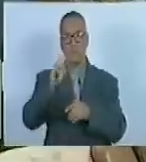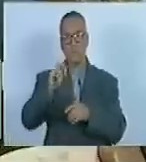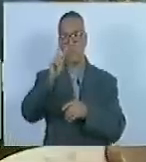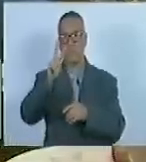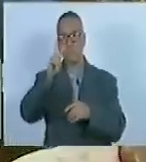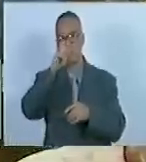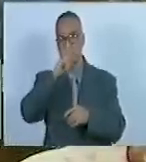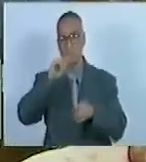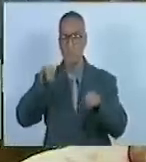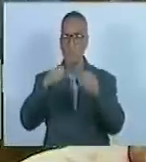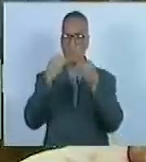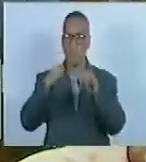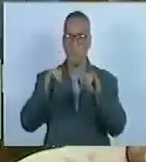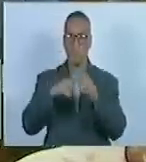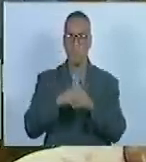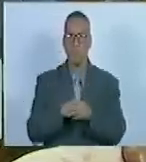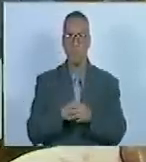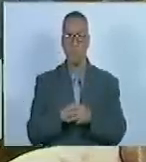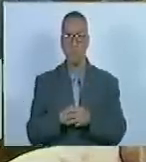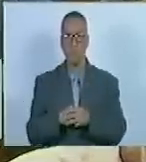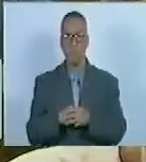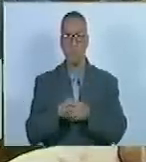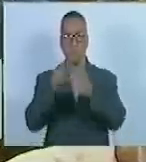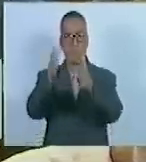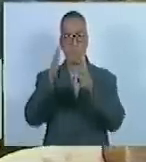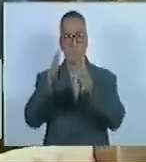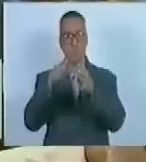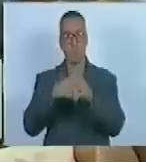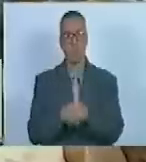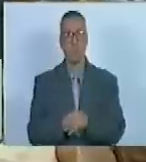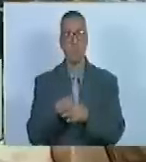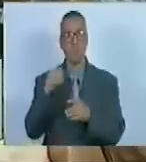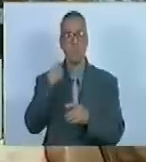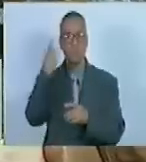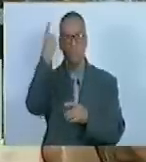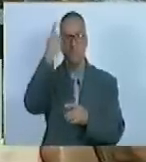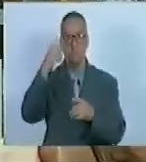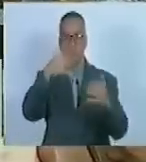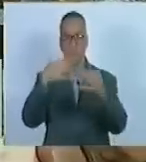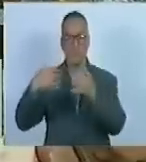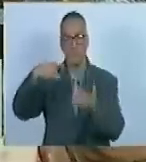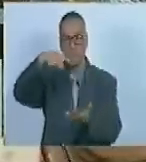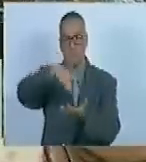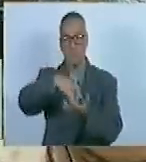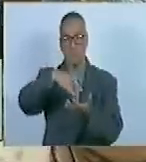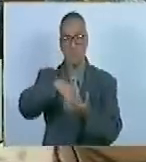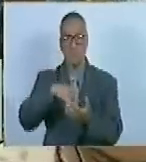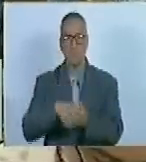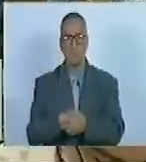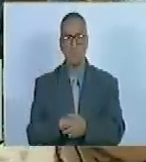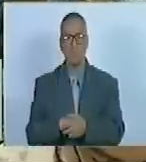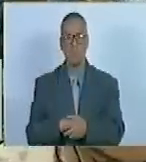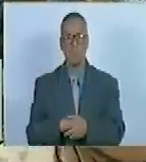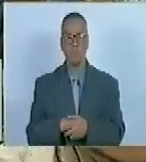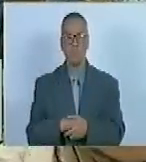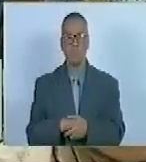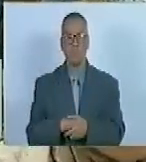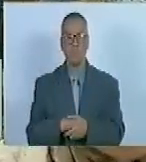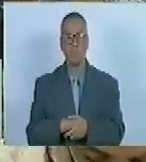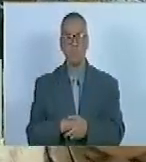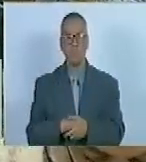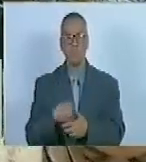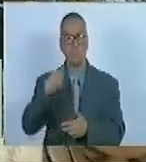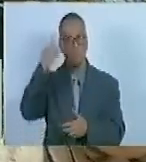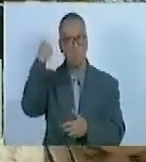202º aniversario de la victoriosa, gloriosa Batalla de Carabobo, que